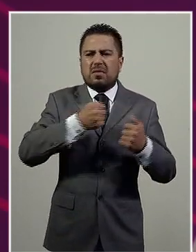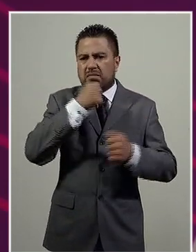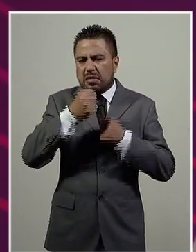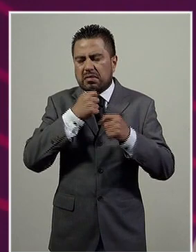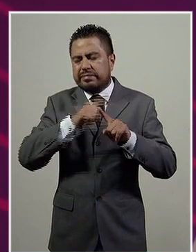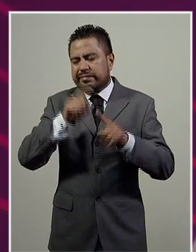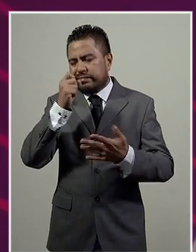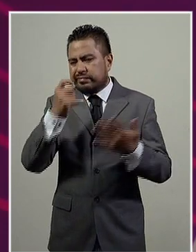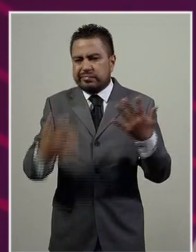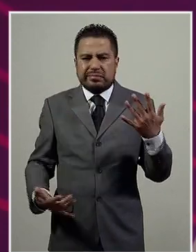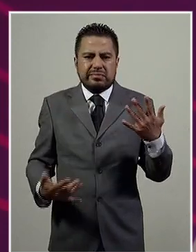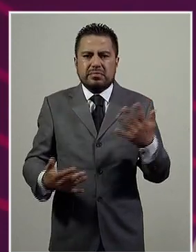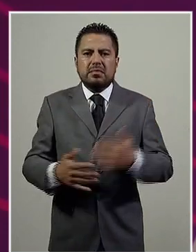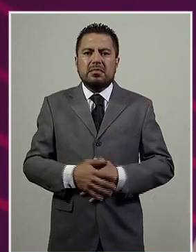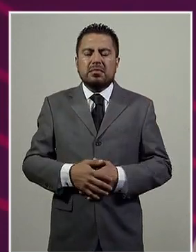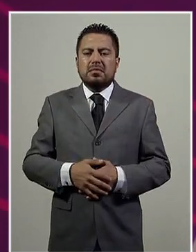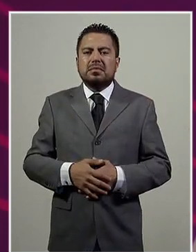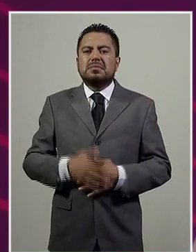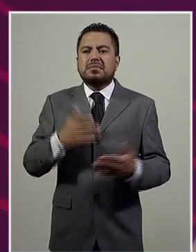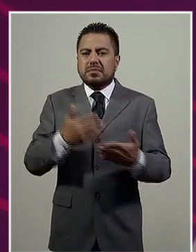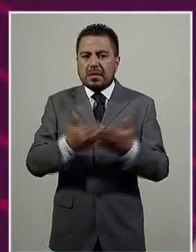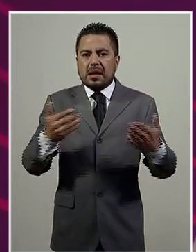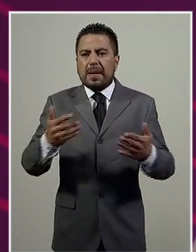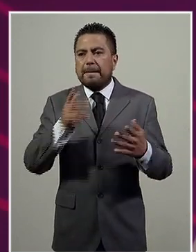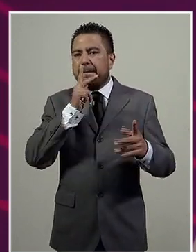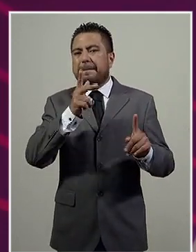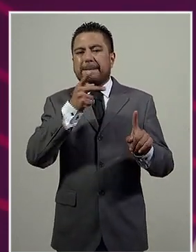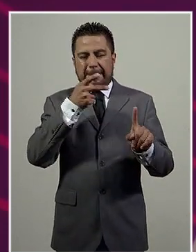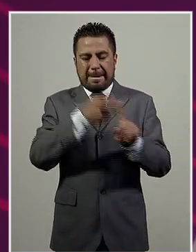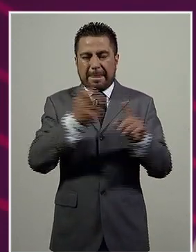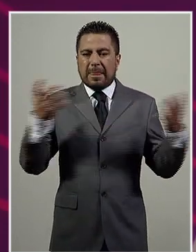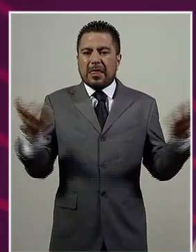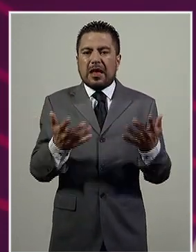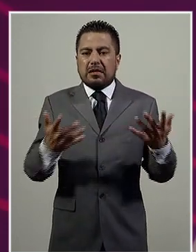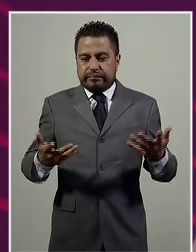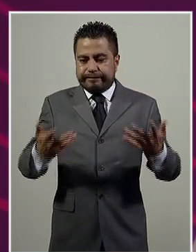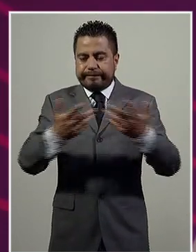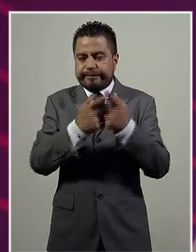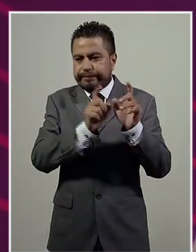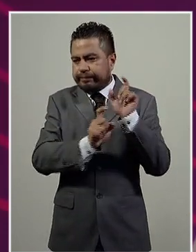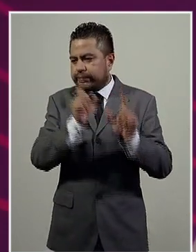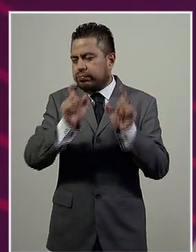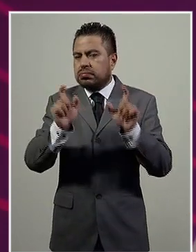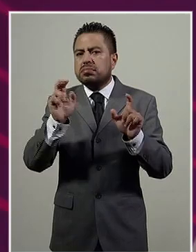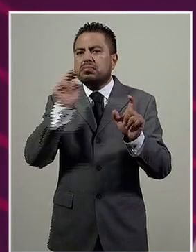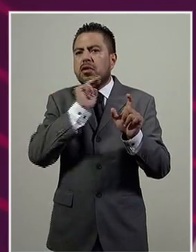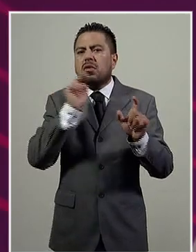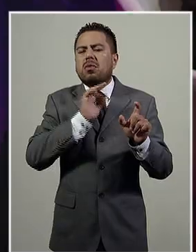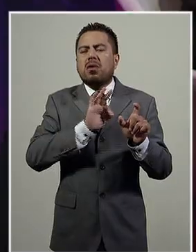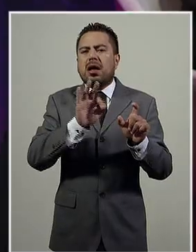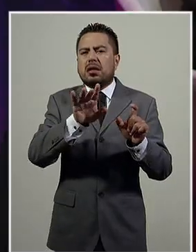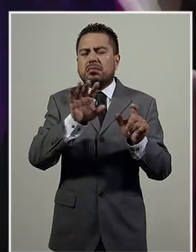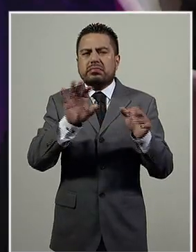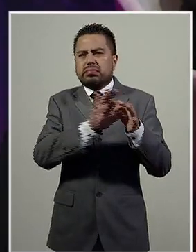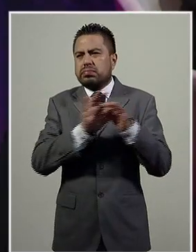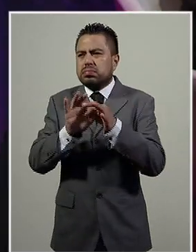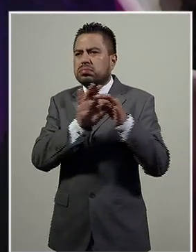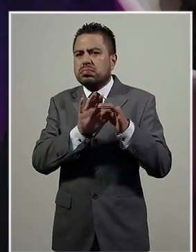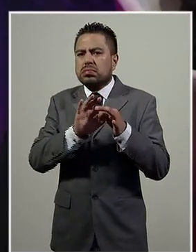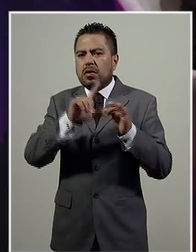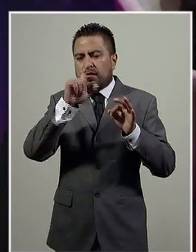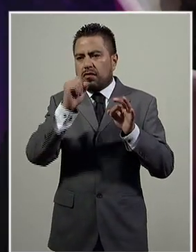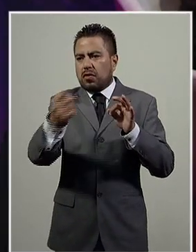etc. Entonces, lo que le hace estas palabras, o este conjunto de palabras, es ver qué tan rápido asocias la palabra a